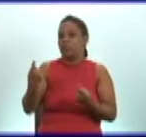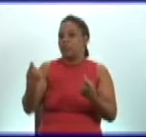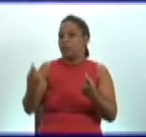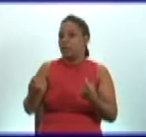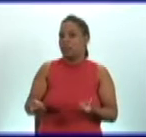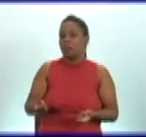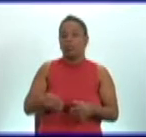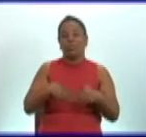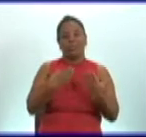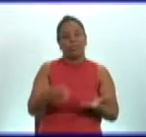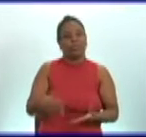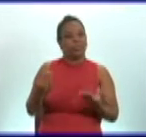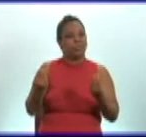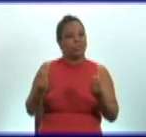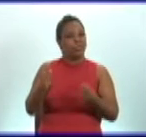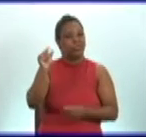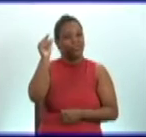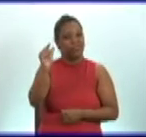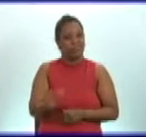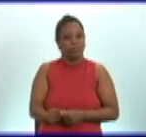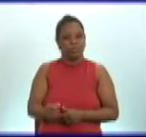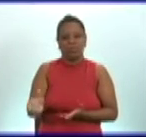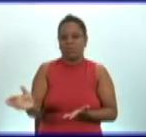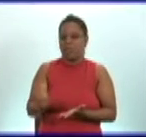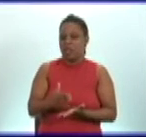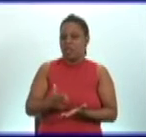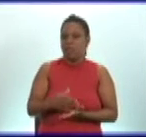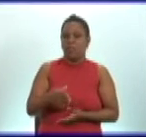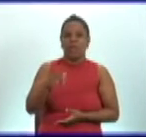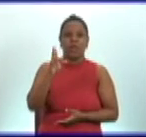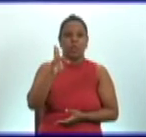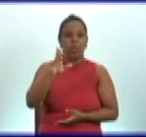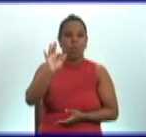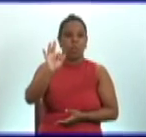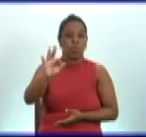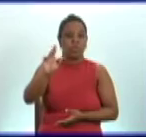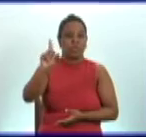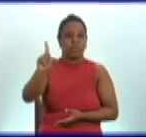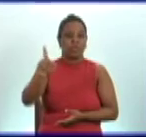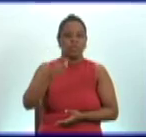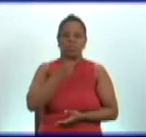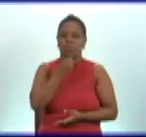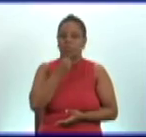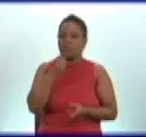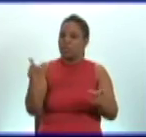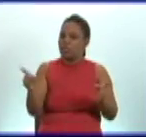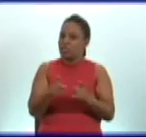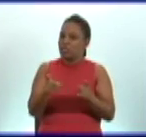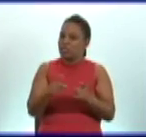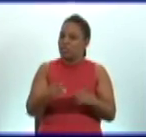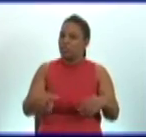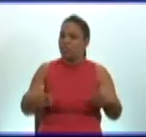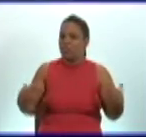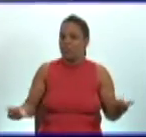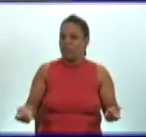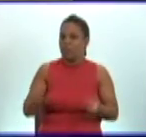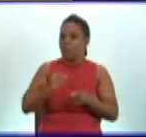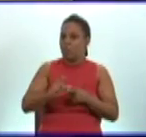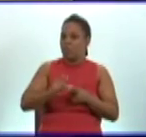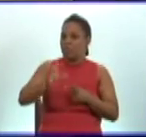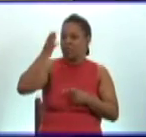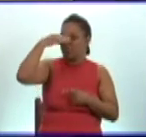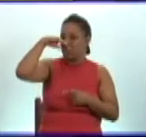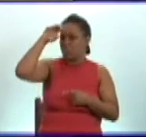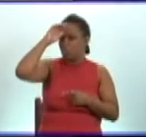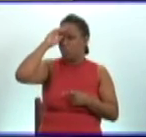página 81 usted puede ver un resumen de las consecuencias que trajo también para los campesinos cubanos la aplicación de la creciente